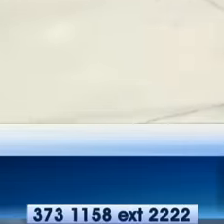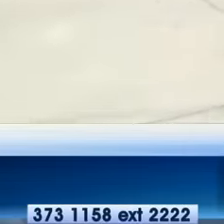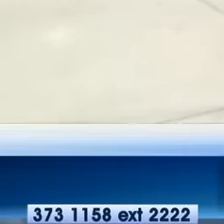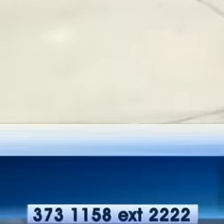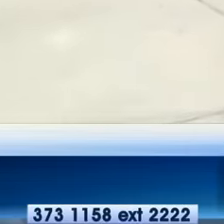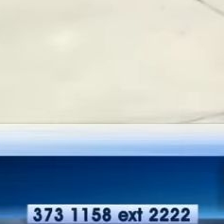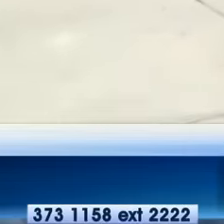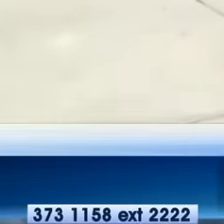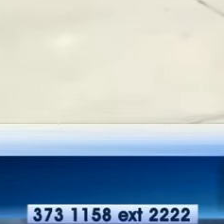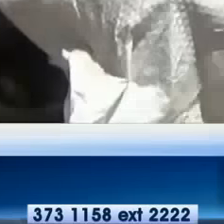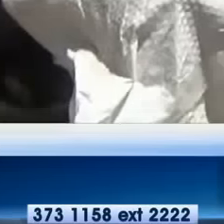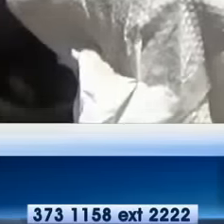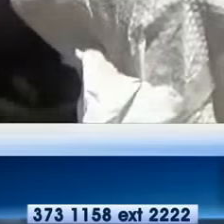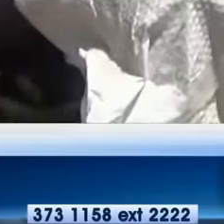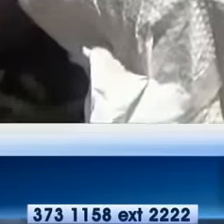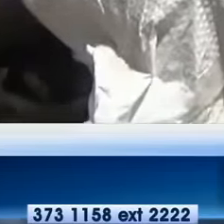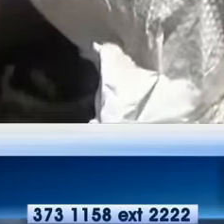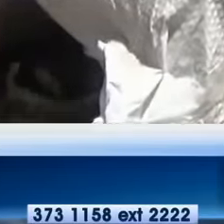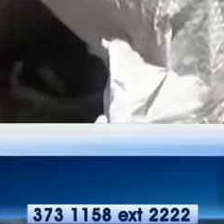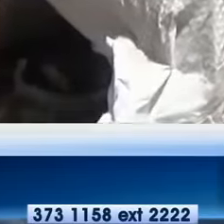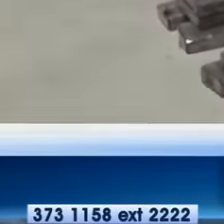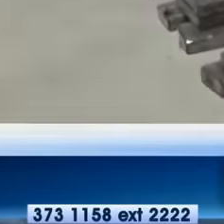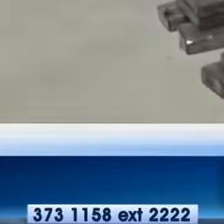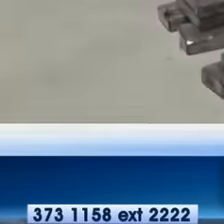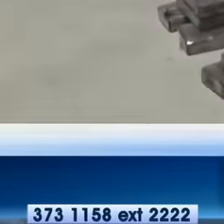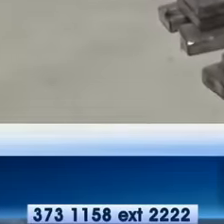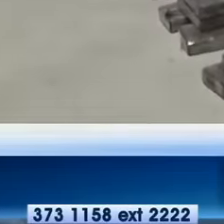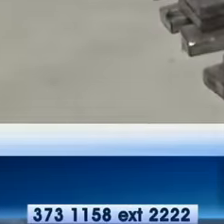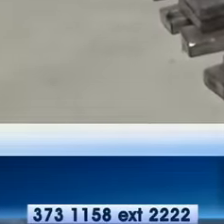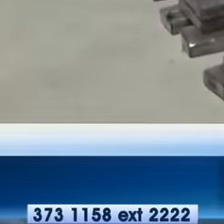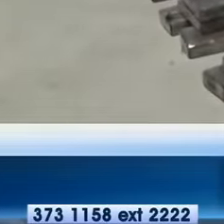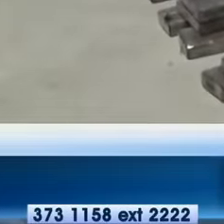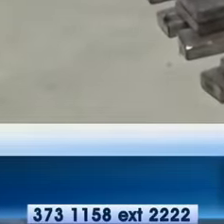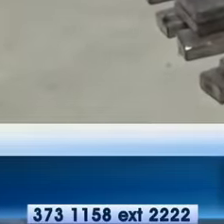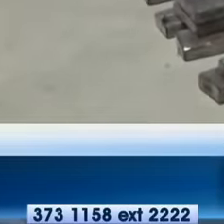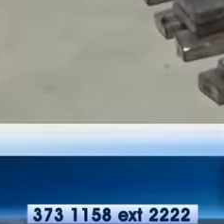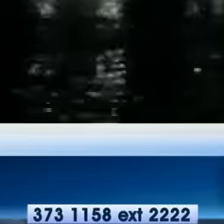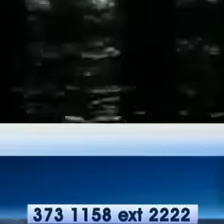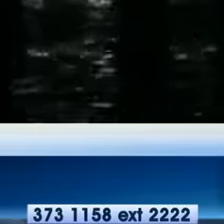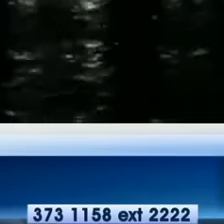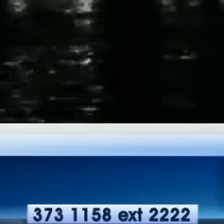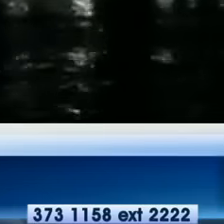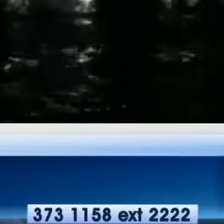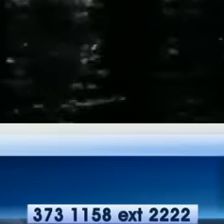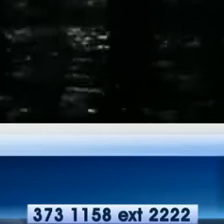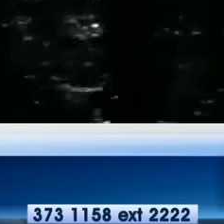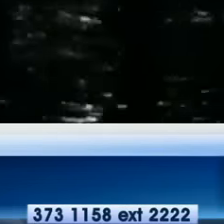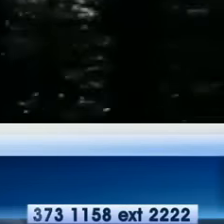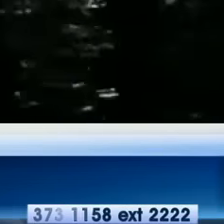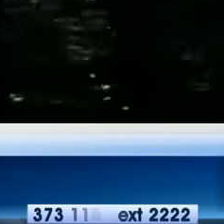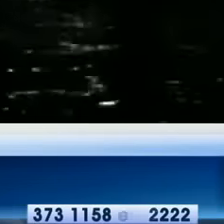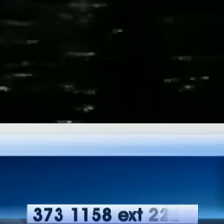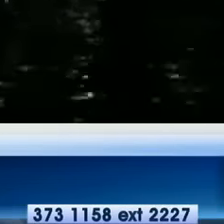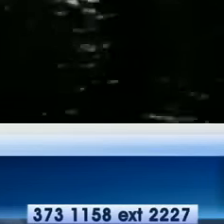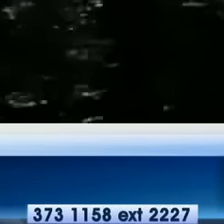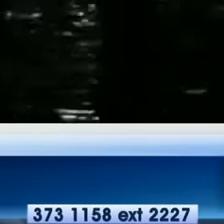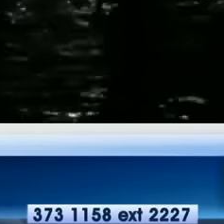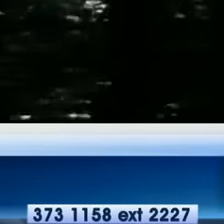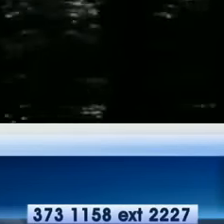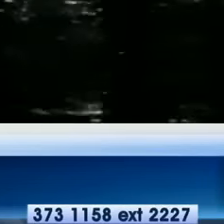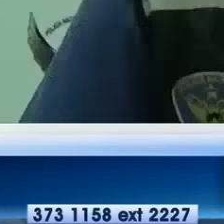droga estaba en un camión escondida entre la maleza y la basura. Era transportada hasta algún puerto cercano donde vía marítima saldría a